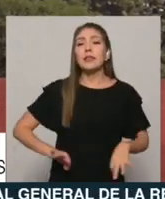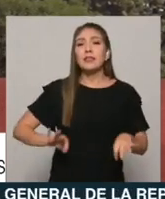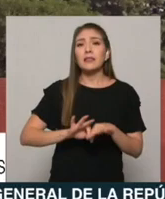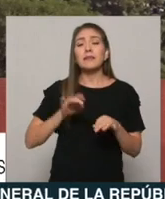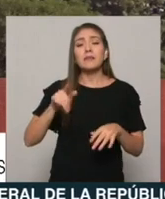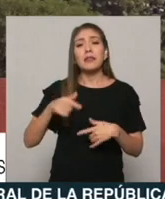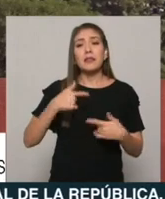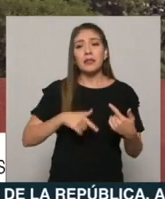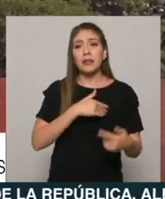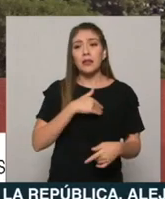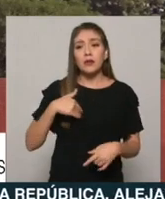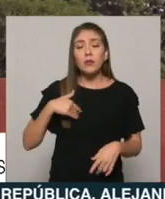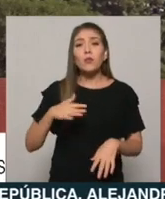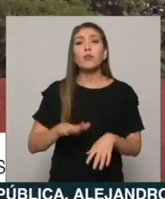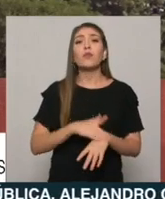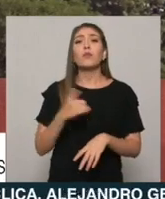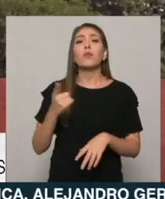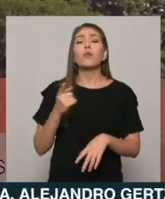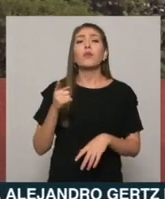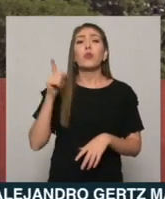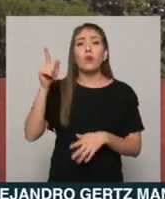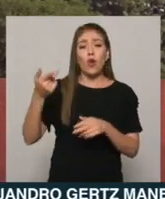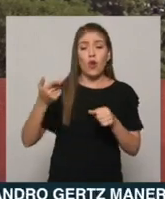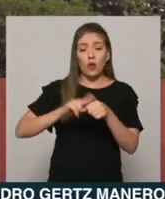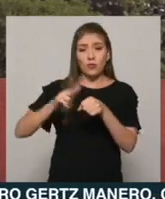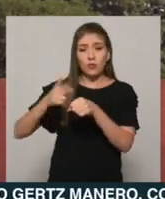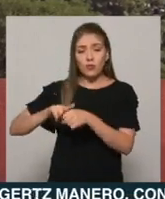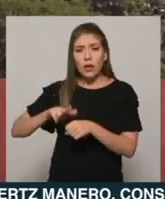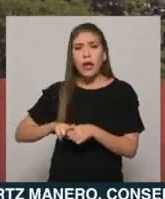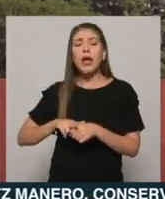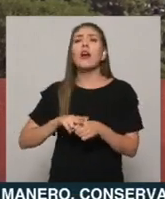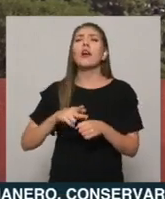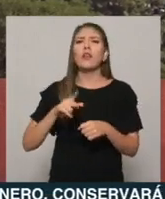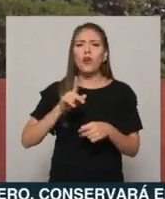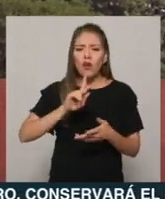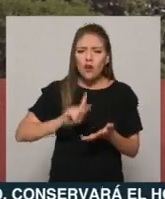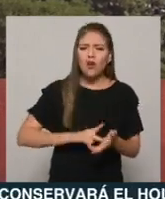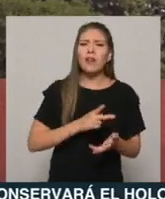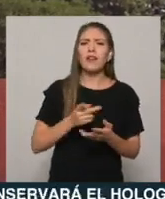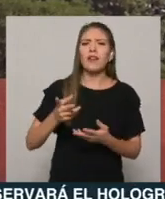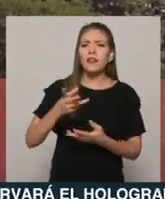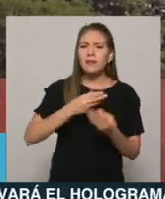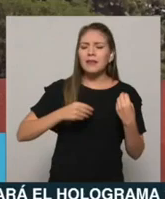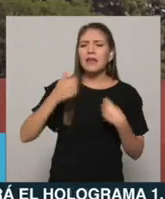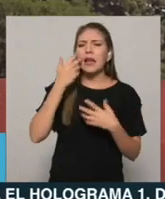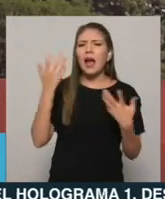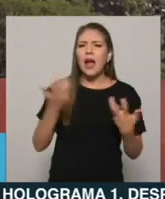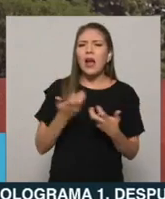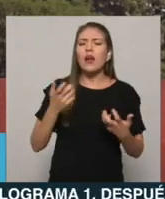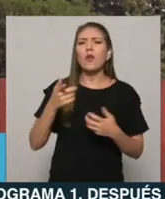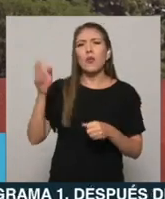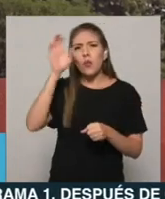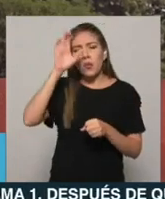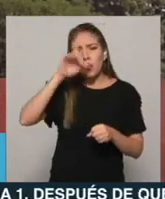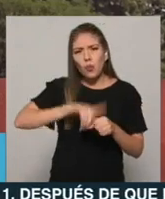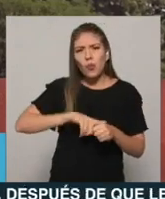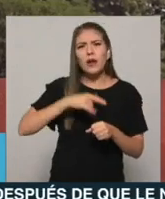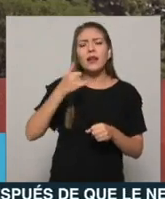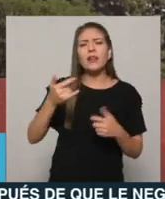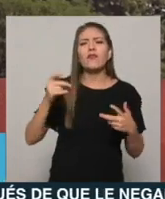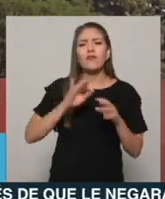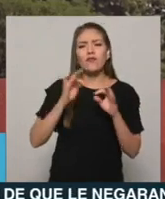ya que los hospitales están retomando toda esta cultura y esta estrategia de la lactancia materna